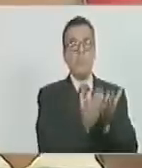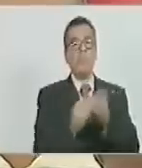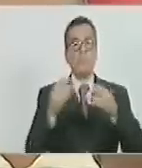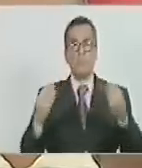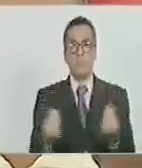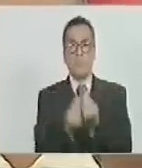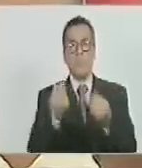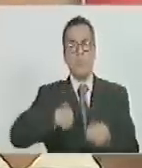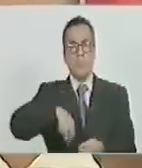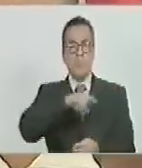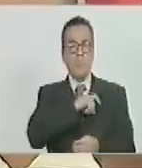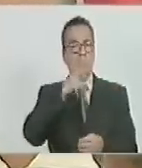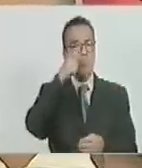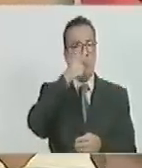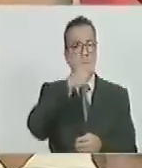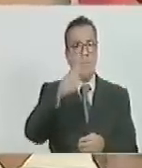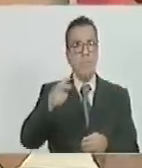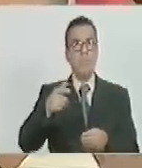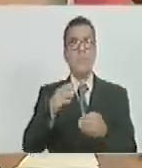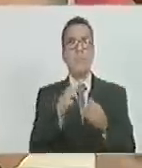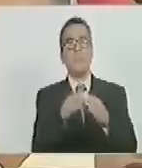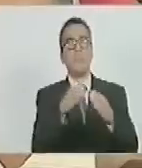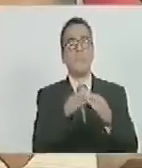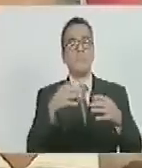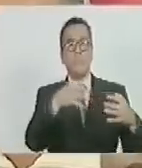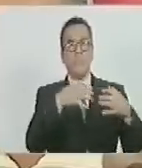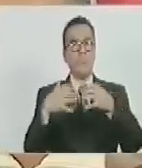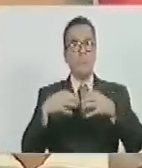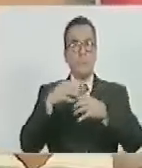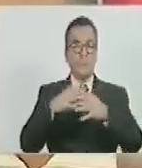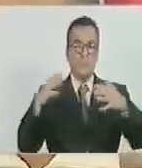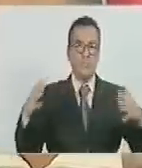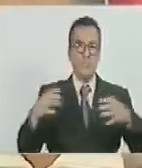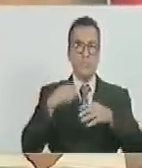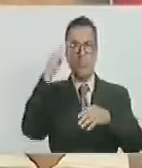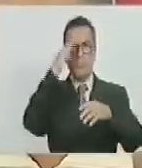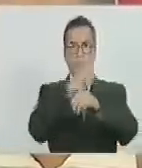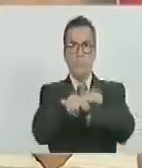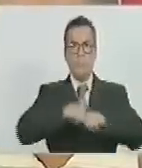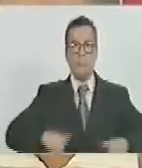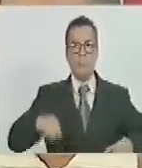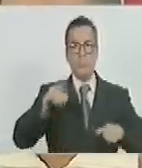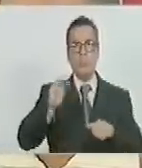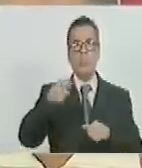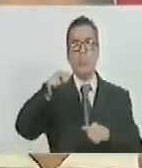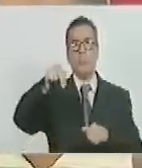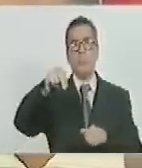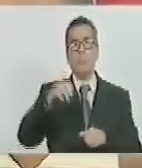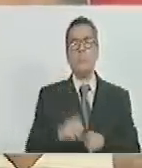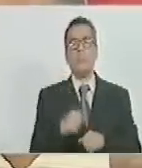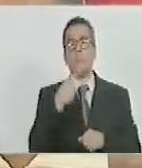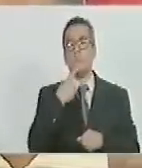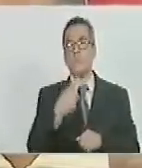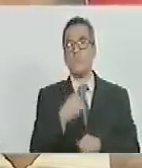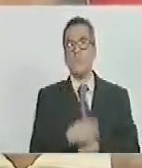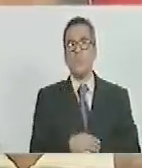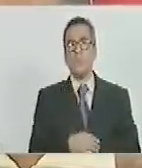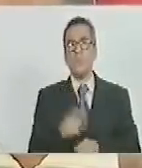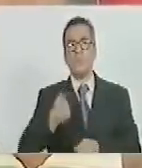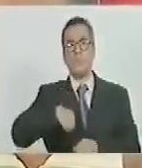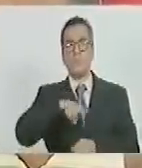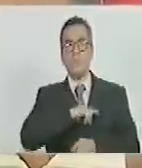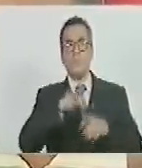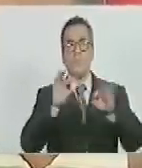acompañar a nuestro pueblo y poder dar las grandes luchas como lo es la Guardia Nacional Bolivariana de Venezuela. Decirles pues a